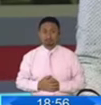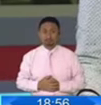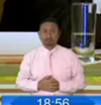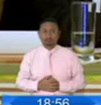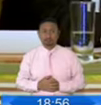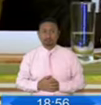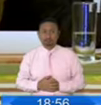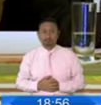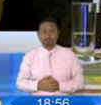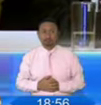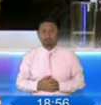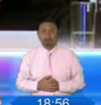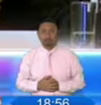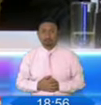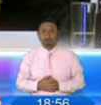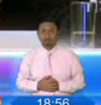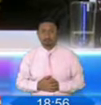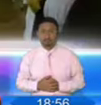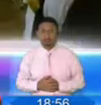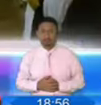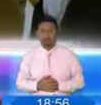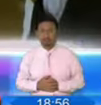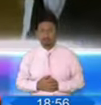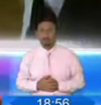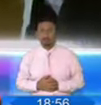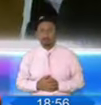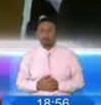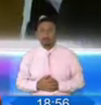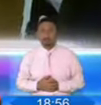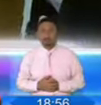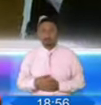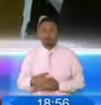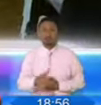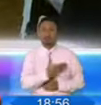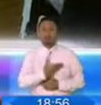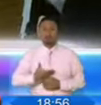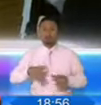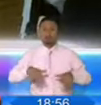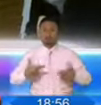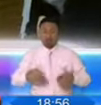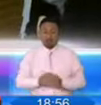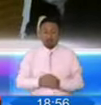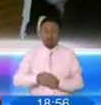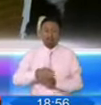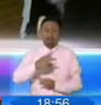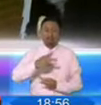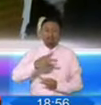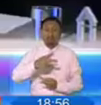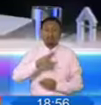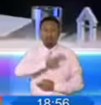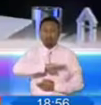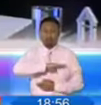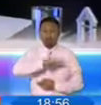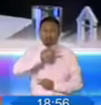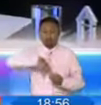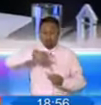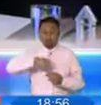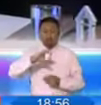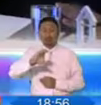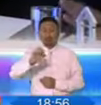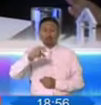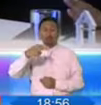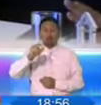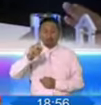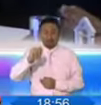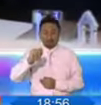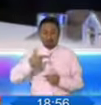El presidente de la República, Lenín Moreno, mantuvo una reunión con el Consorcio de Gobiernos Autónomos Provinciales del Ecuador, CONGOPE, en marco de